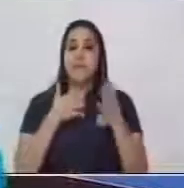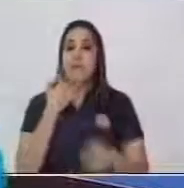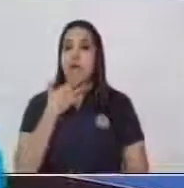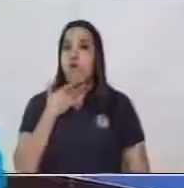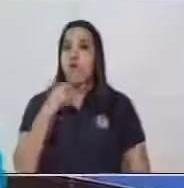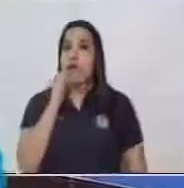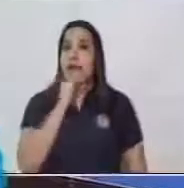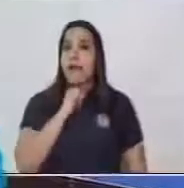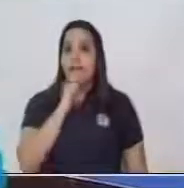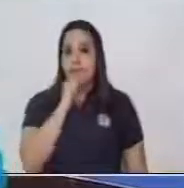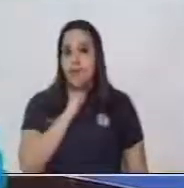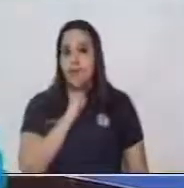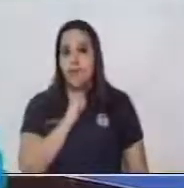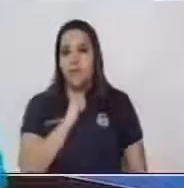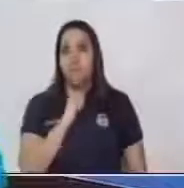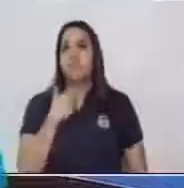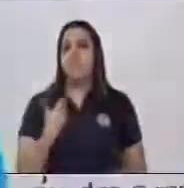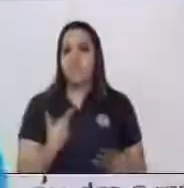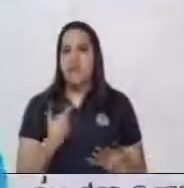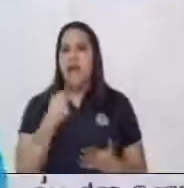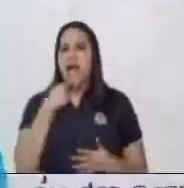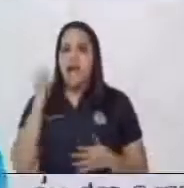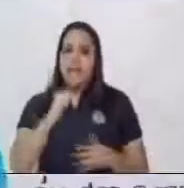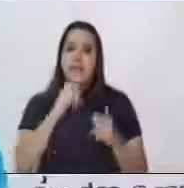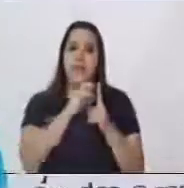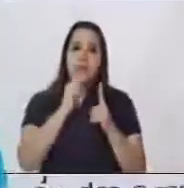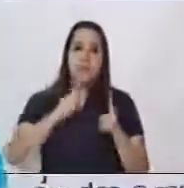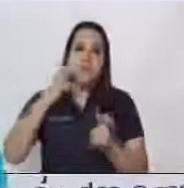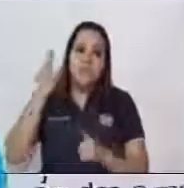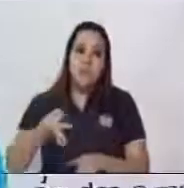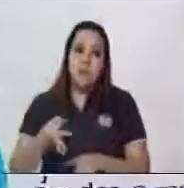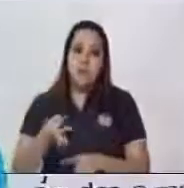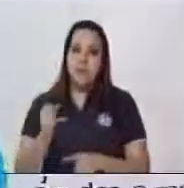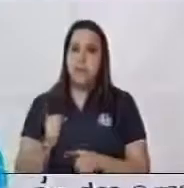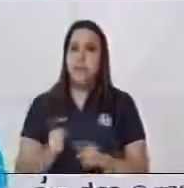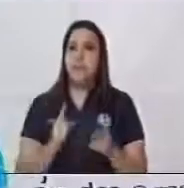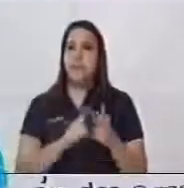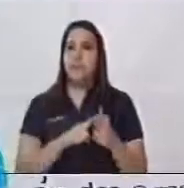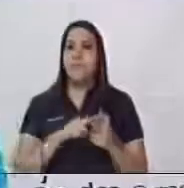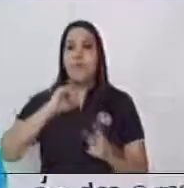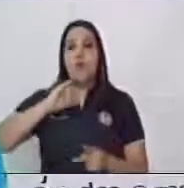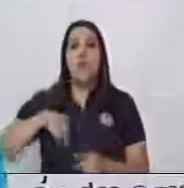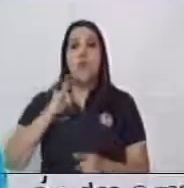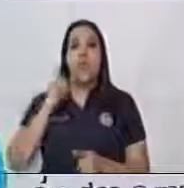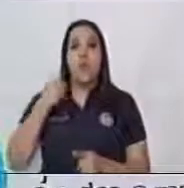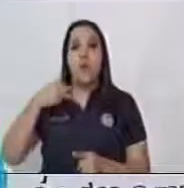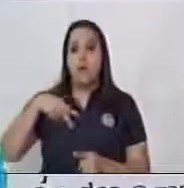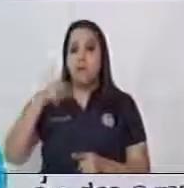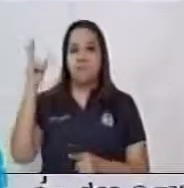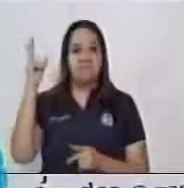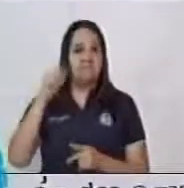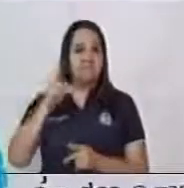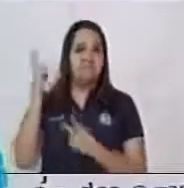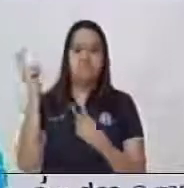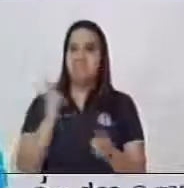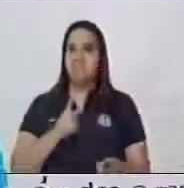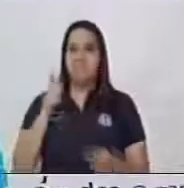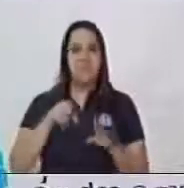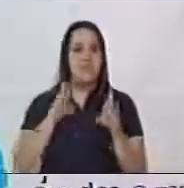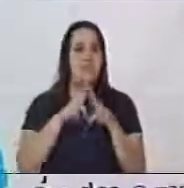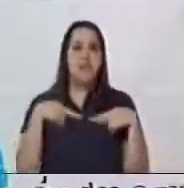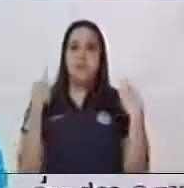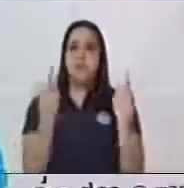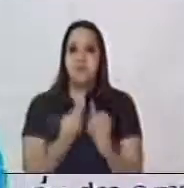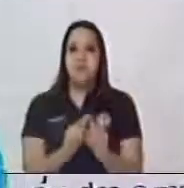Esta oración corresponde a una oración afirmativa. Juan no vino a la reunión, corresponde a